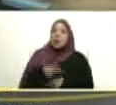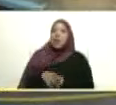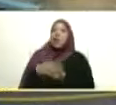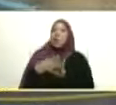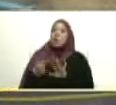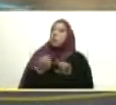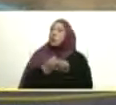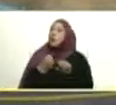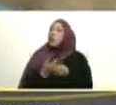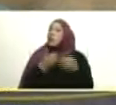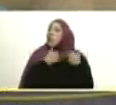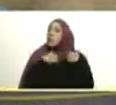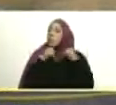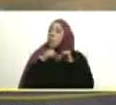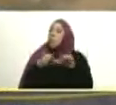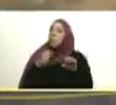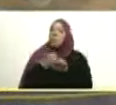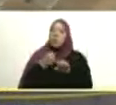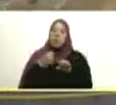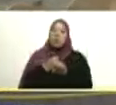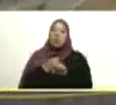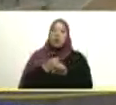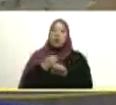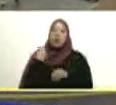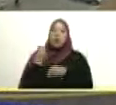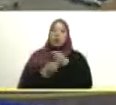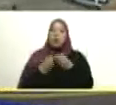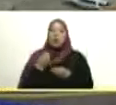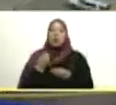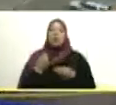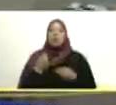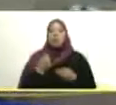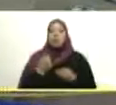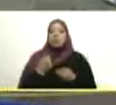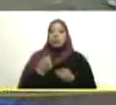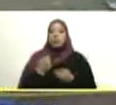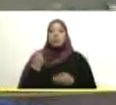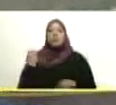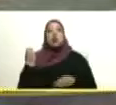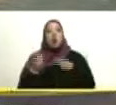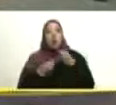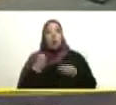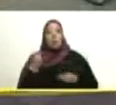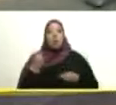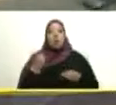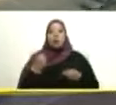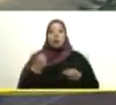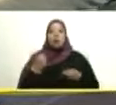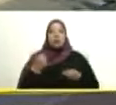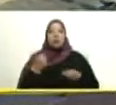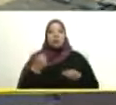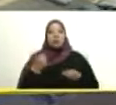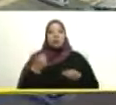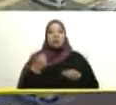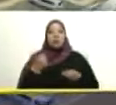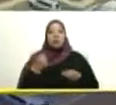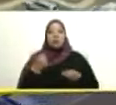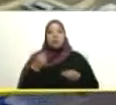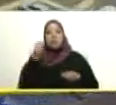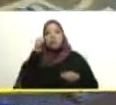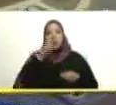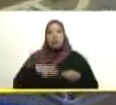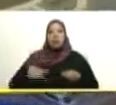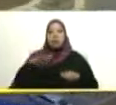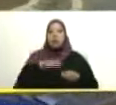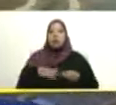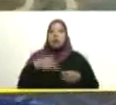que podemos seguir adelante y, como usted ha dicho, el qué hacer, el cómo hacerlo. Y es por ello que nosotros siempre, la familia,